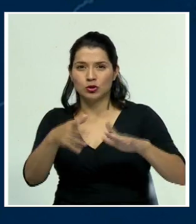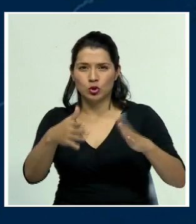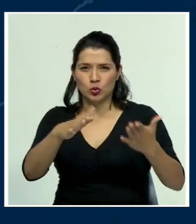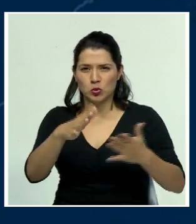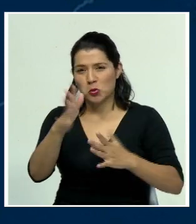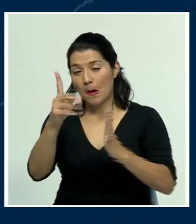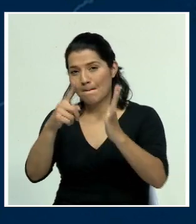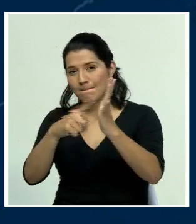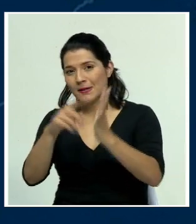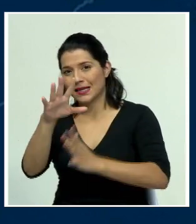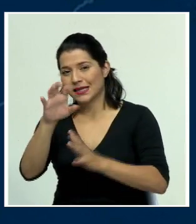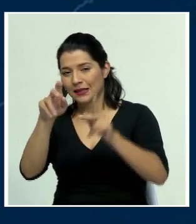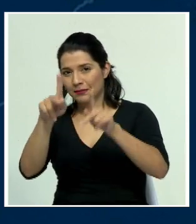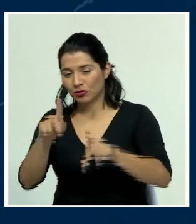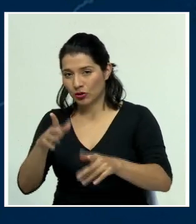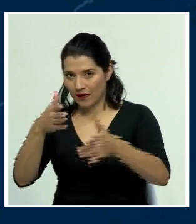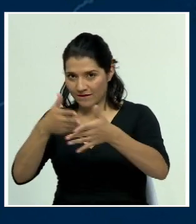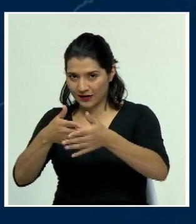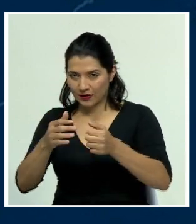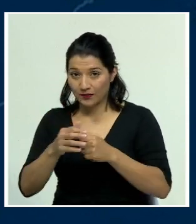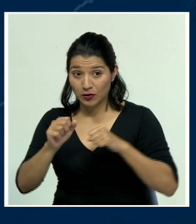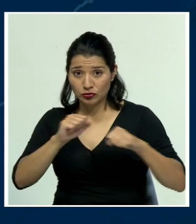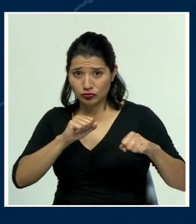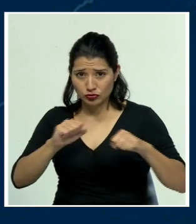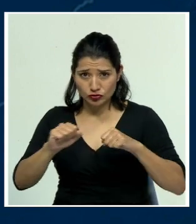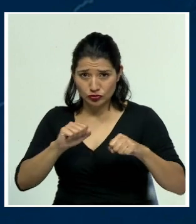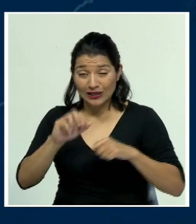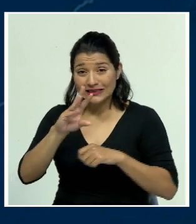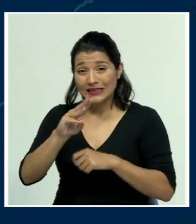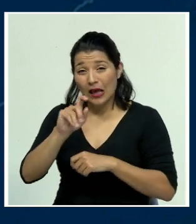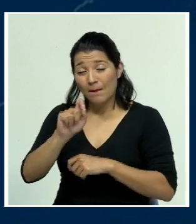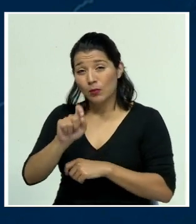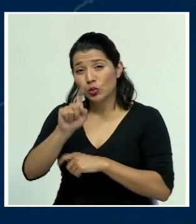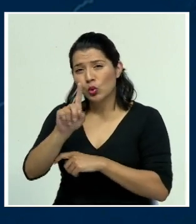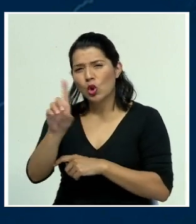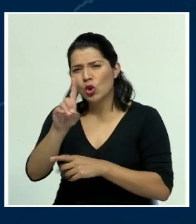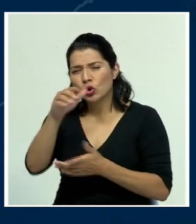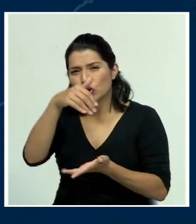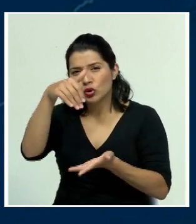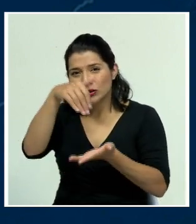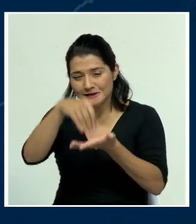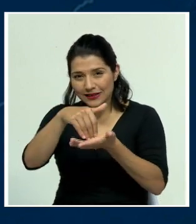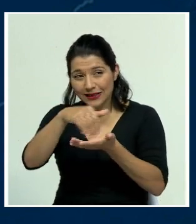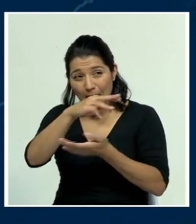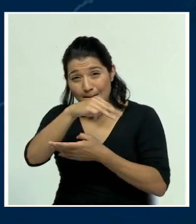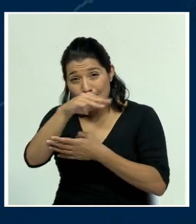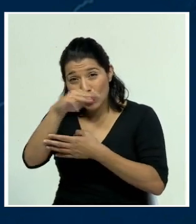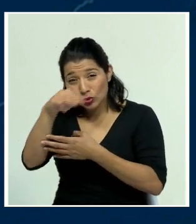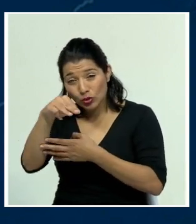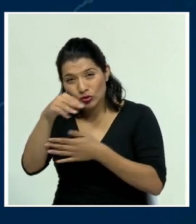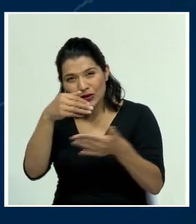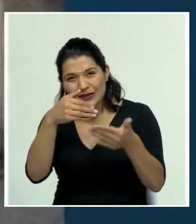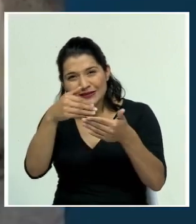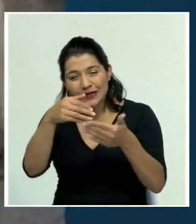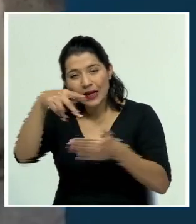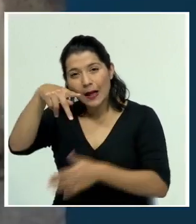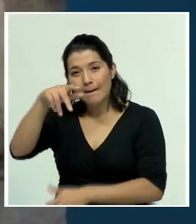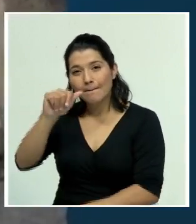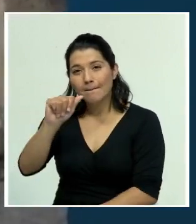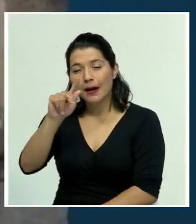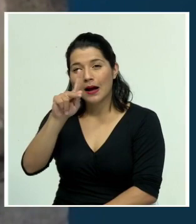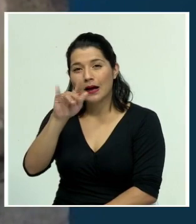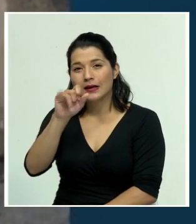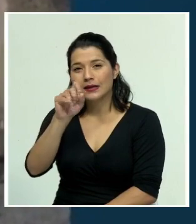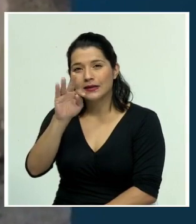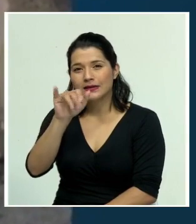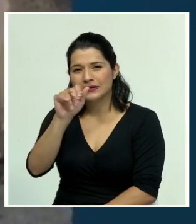1.500 heridos. El sismo de magnitud 6,1 tuvo su epicentro en este montañoso y remoto lugar cercano a Pakistán y habría